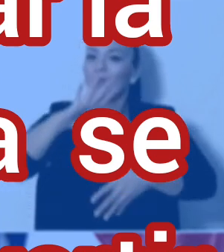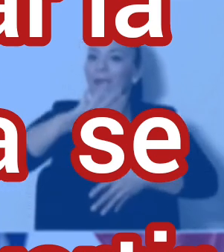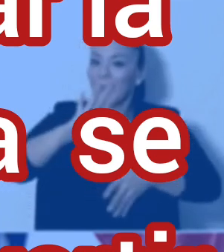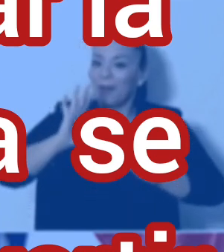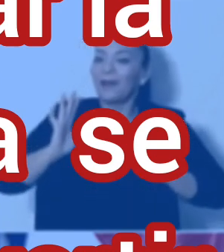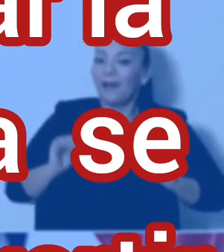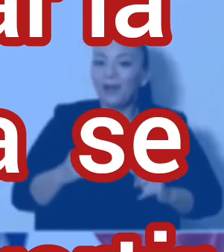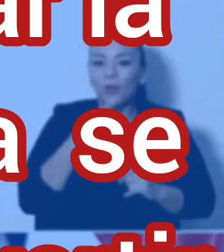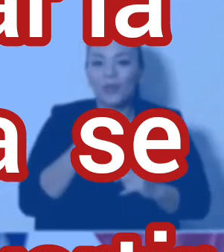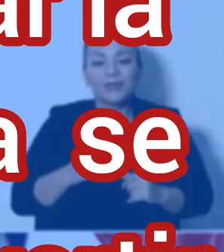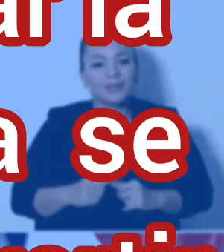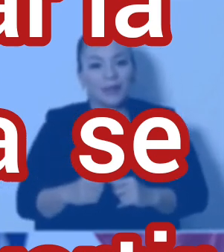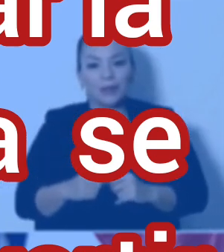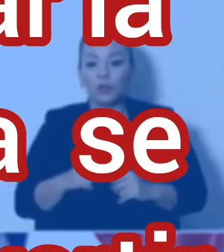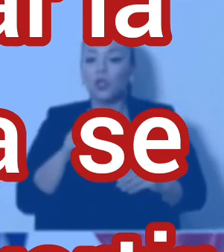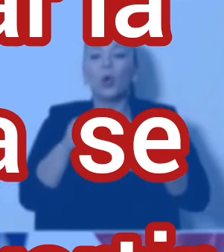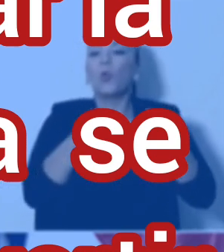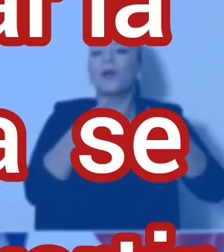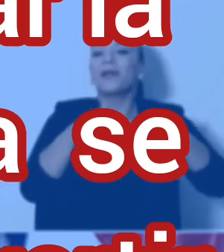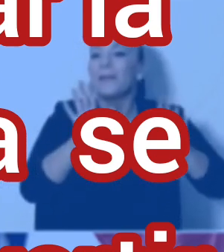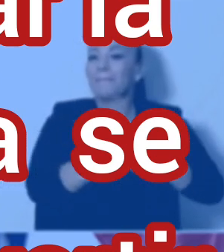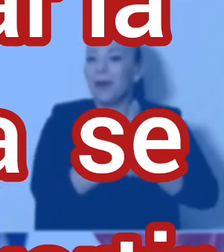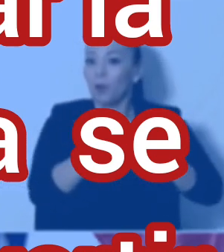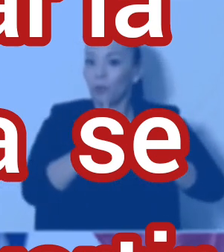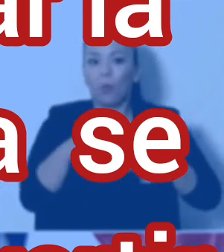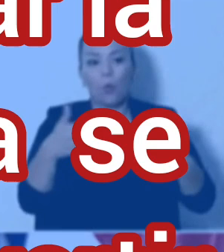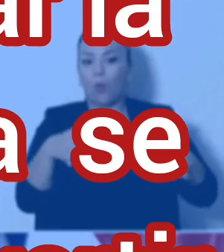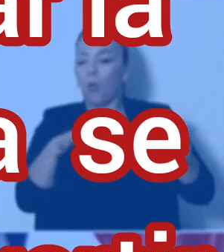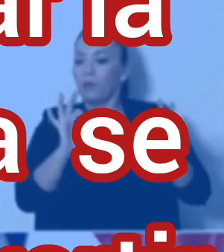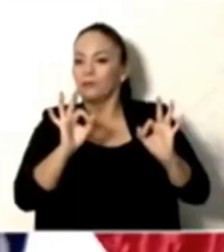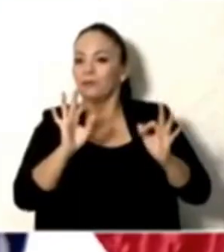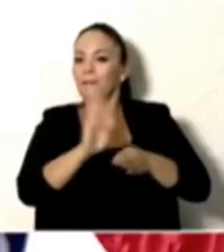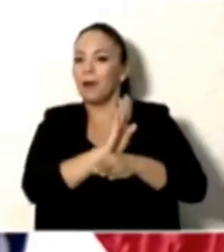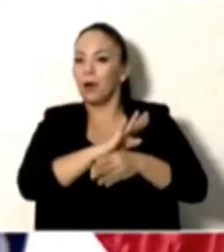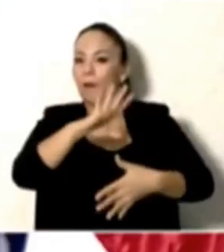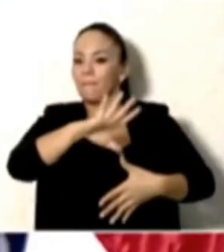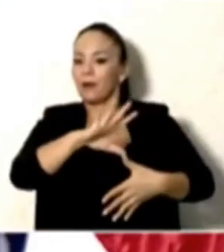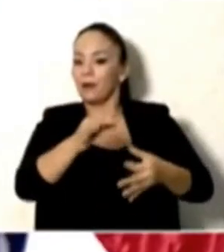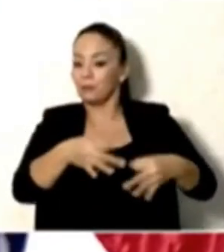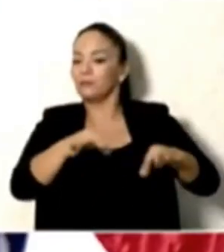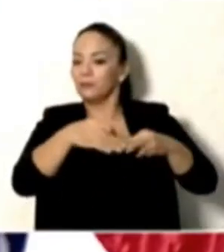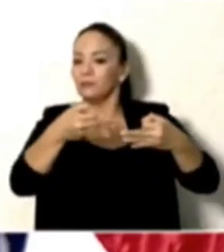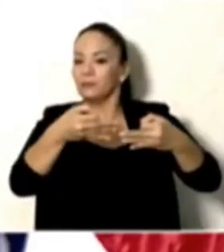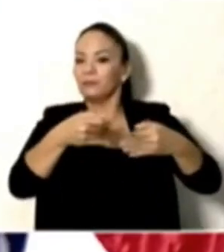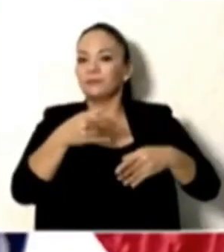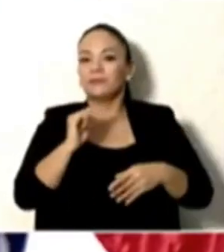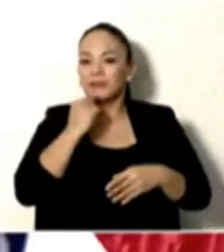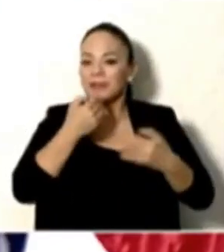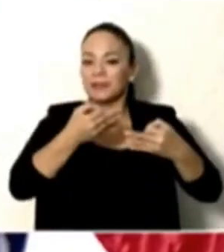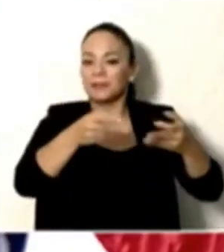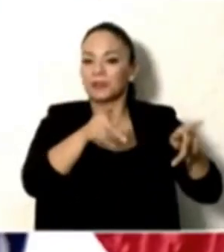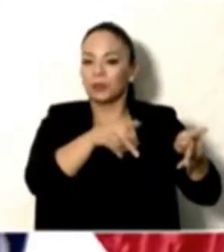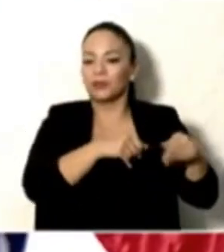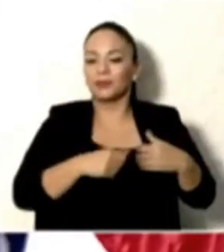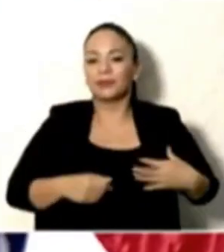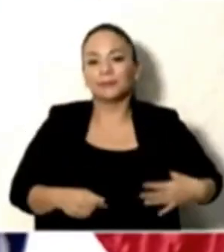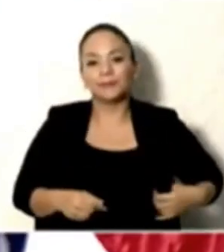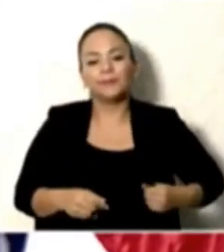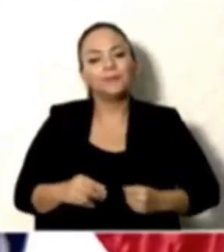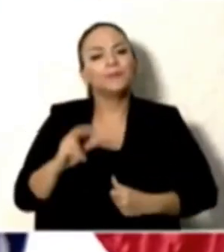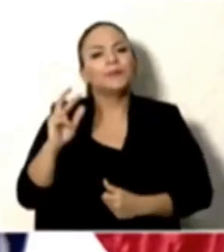es un banquito. Esa gente, ¿verdad?, es gente muy seria. Y tercero,